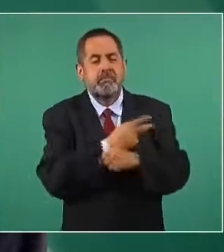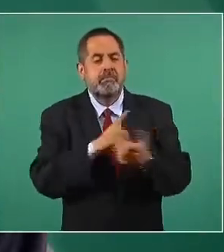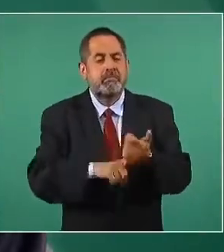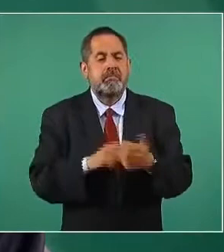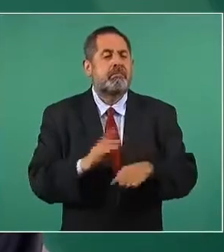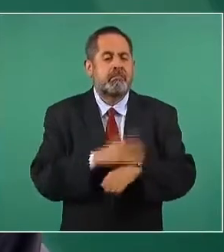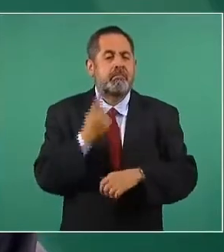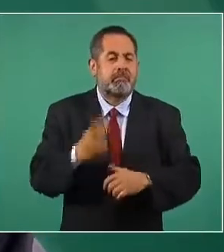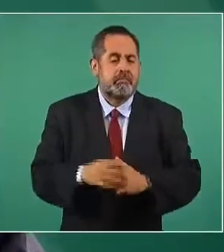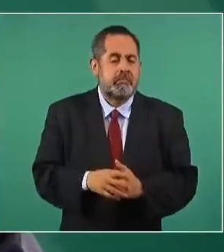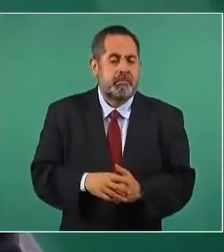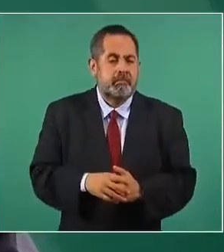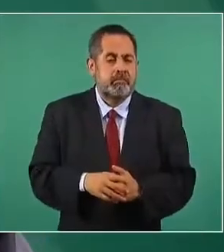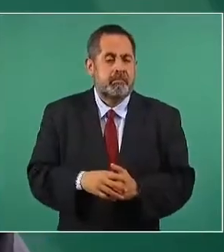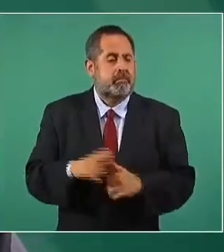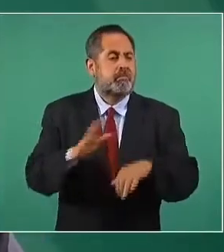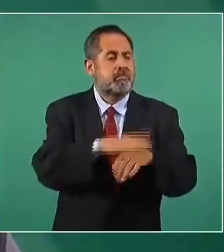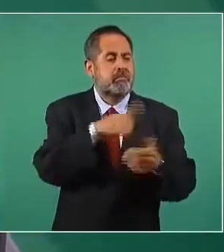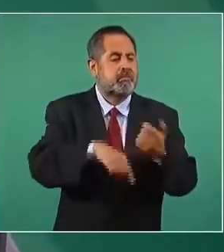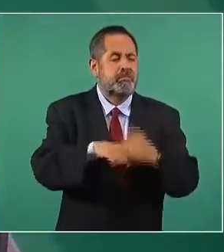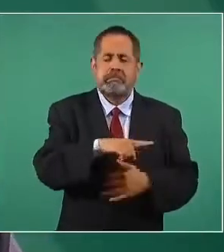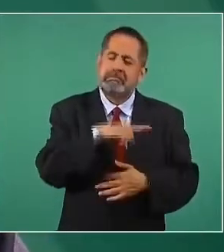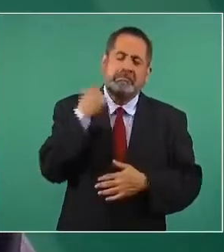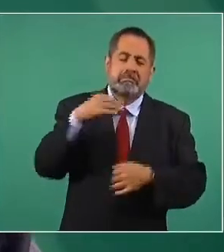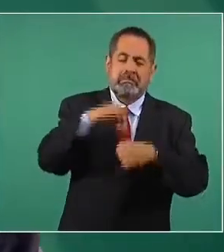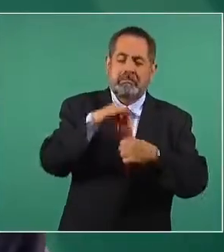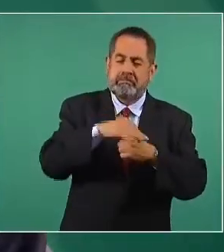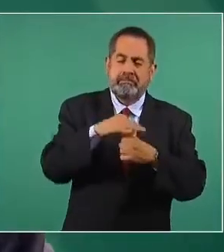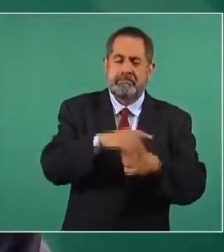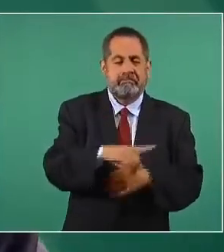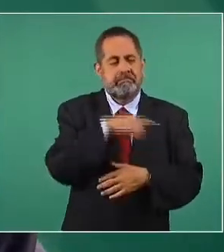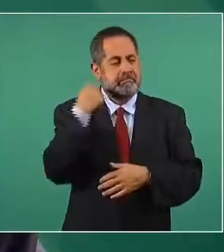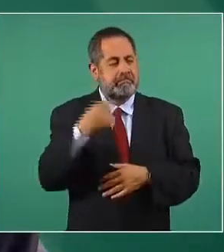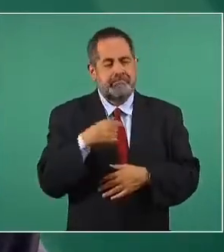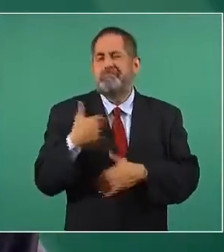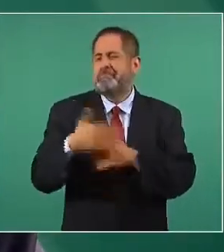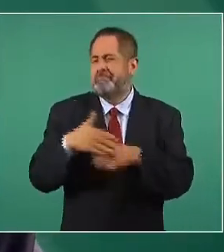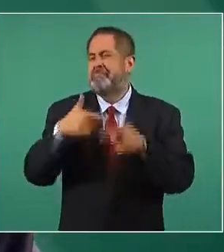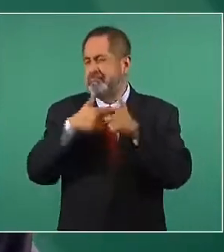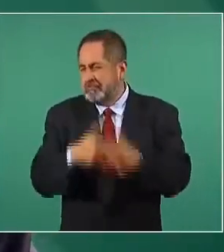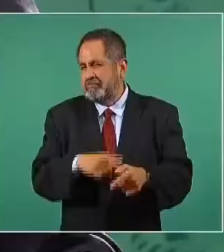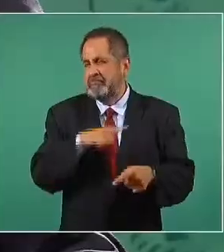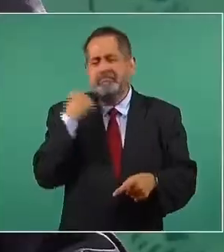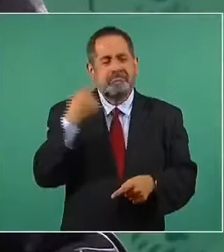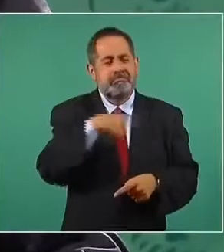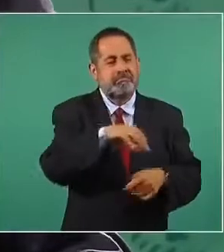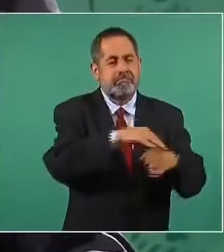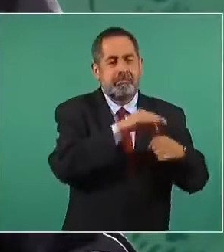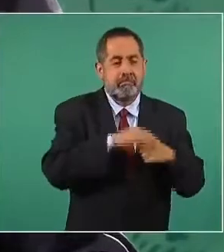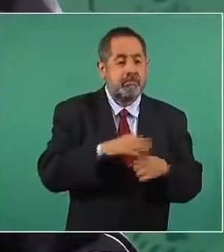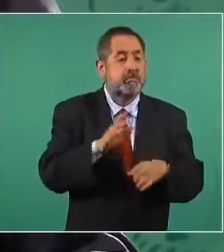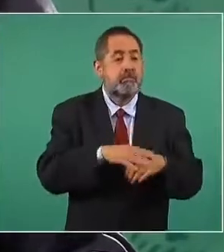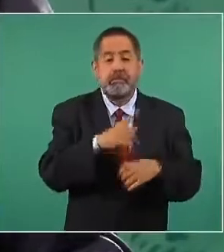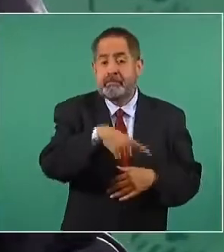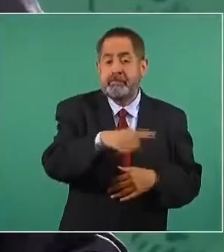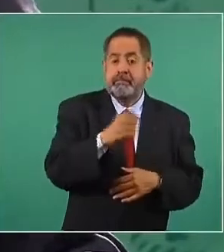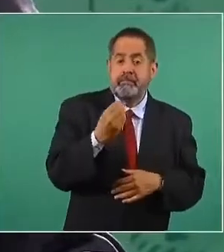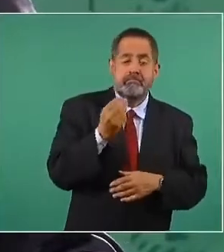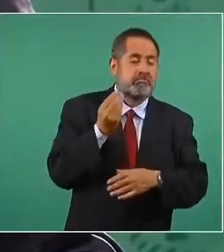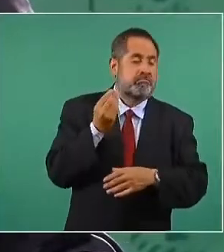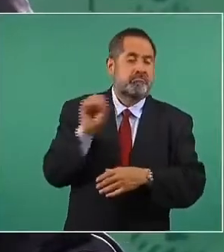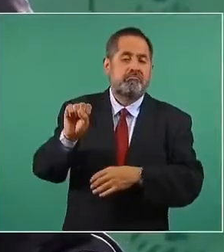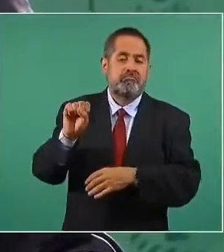¿Por qué perdieron? Y van a seguir perdiendo. Porque le dieron la espalda al pueblo.